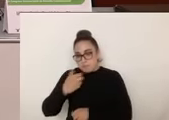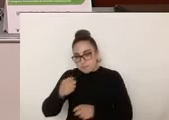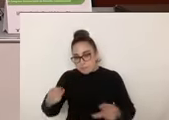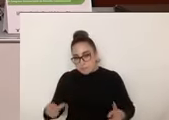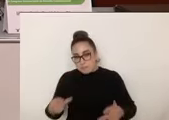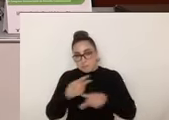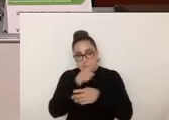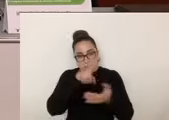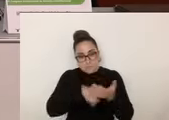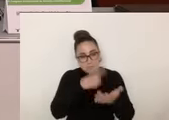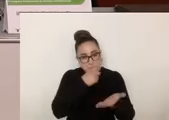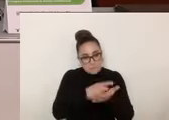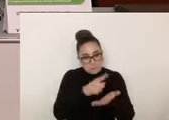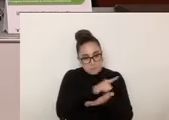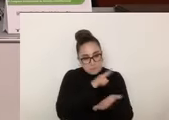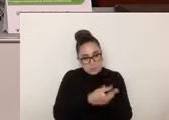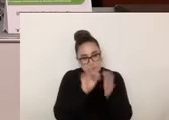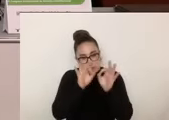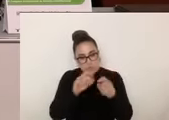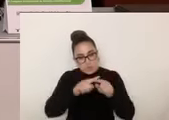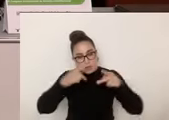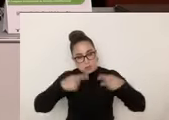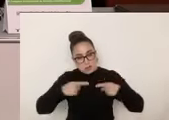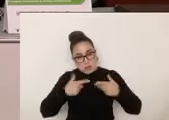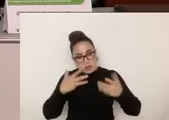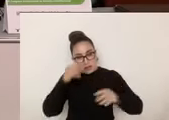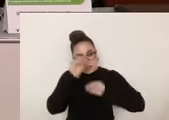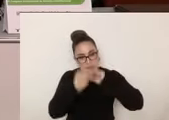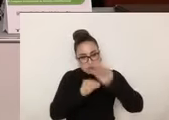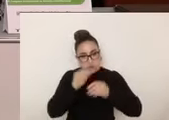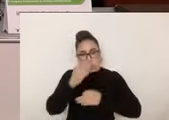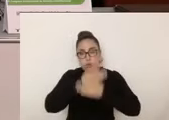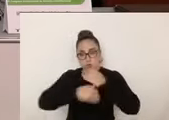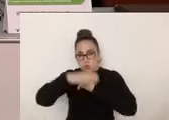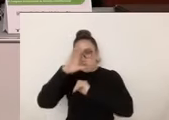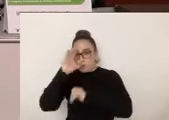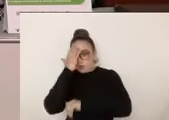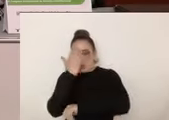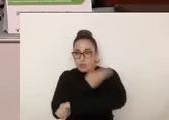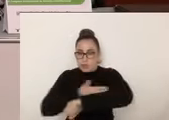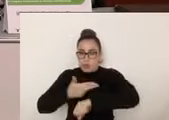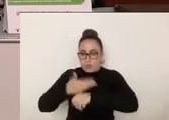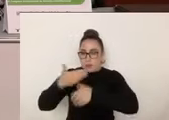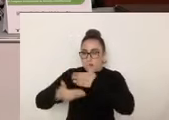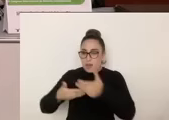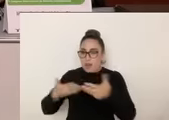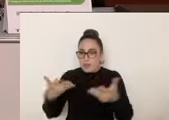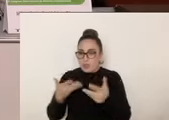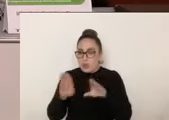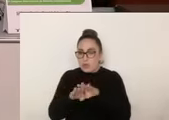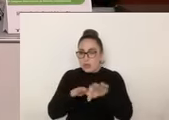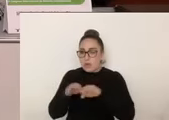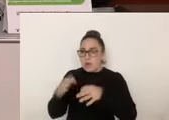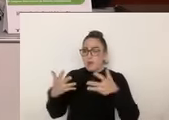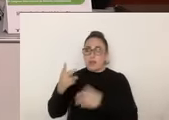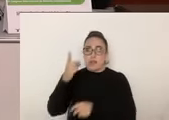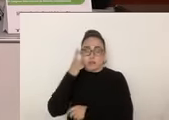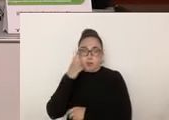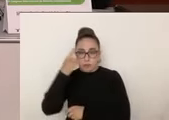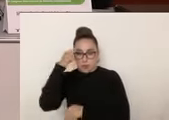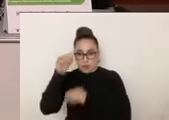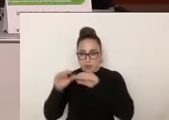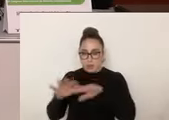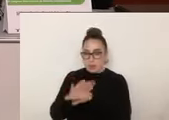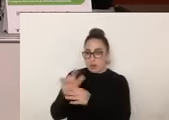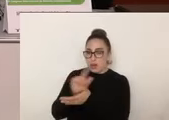legislación. No tenemos, sabemos los procedimientos legislativos desde el punto de vista del derecho parlamentario, pero no sabemos